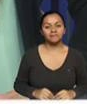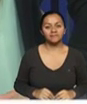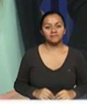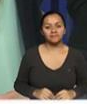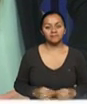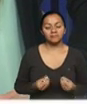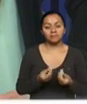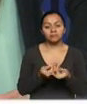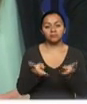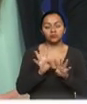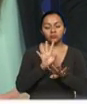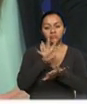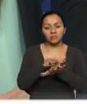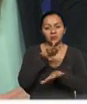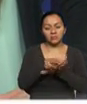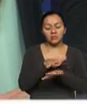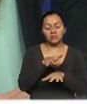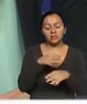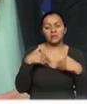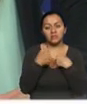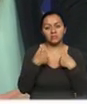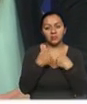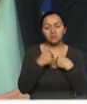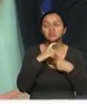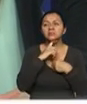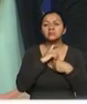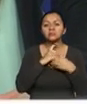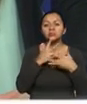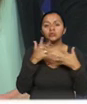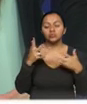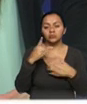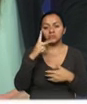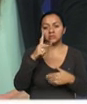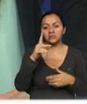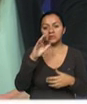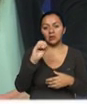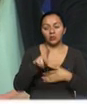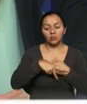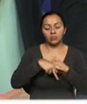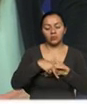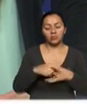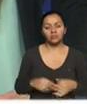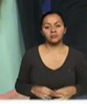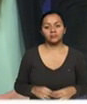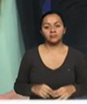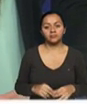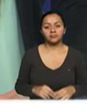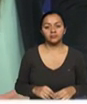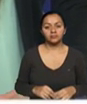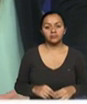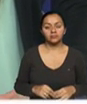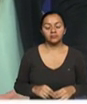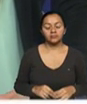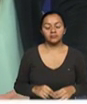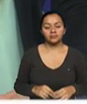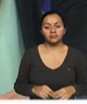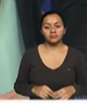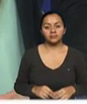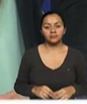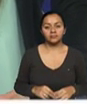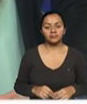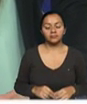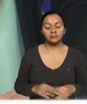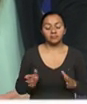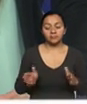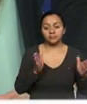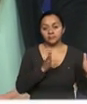Cientos de caimanes murieron por una fuerte sequía en el río Pilcomayo, en Paraguay, en la región del Chaco, fronteriza con Argentina.